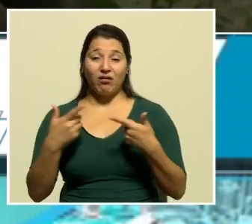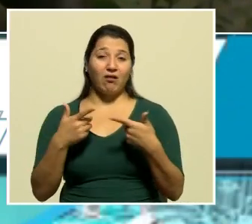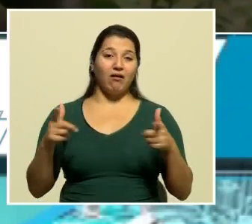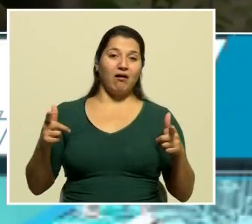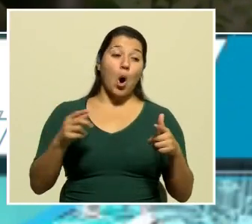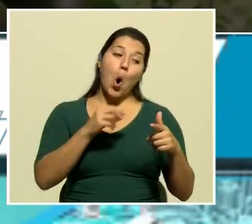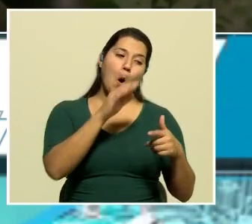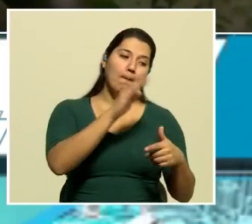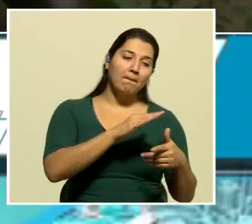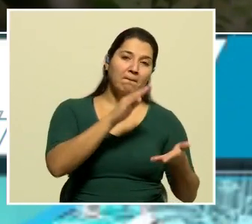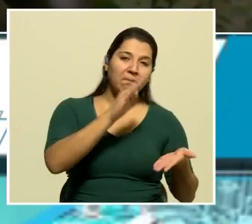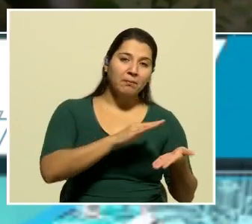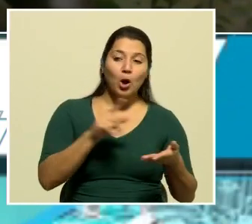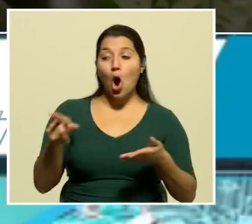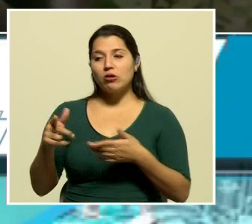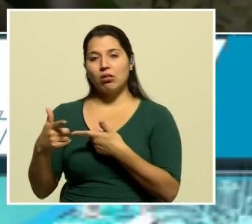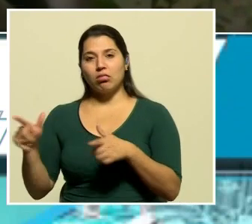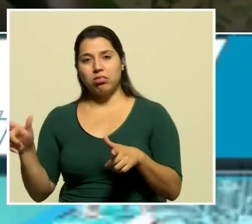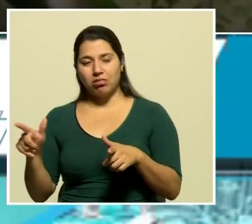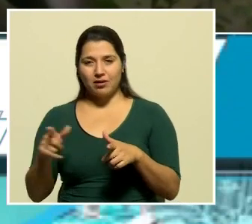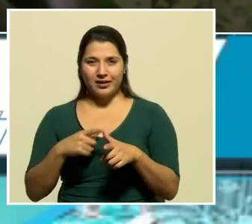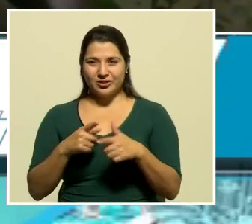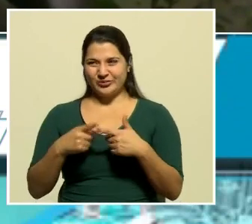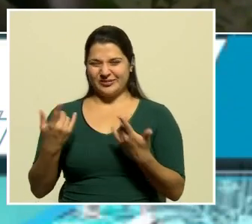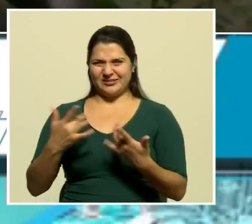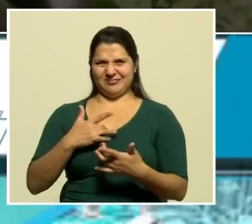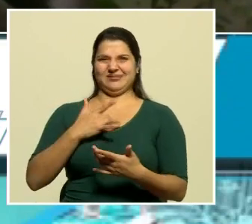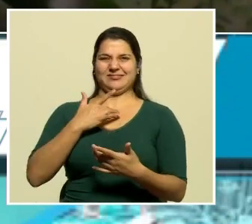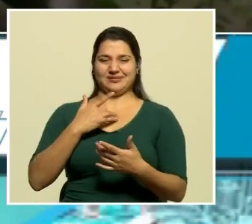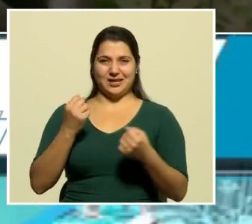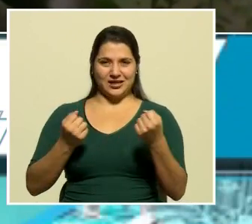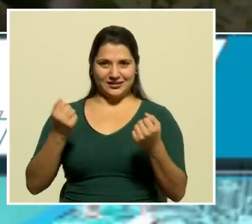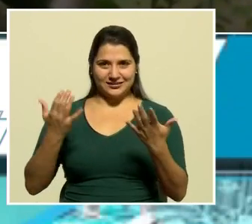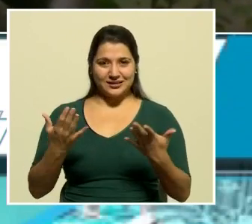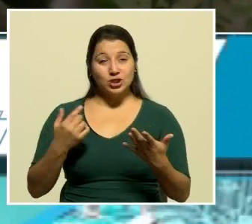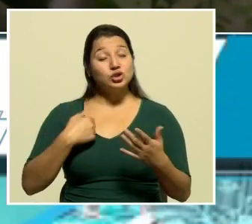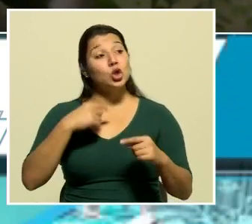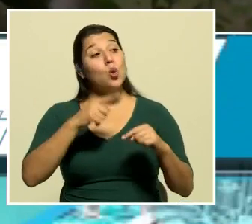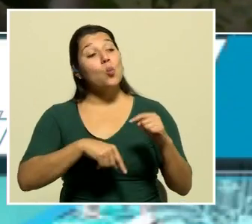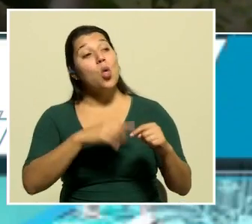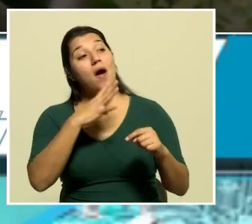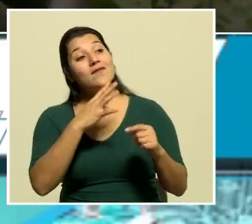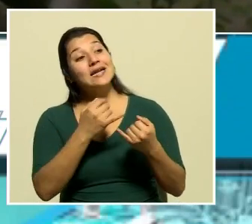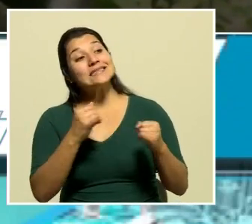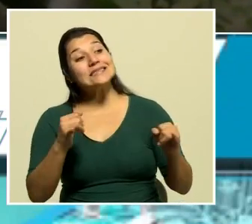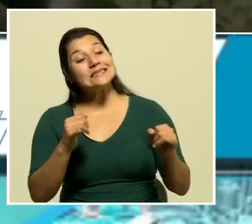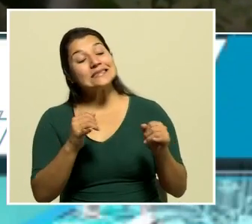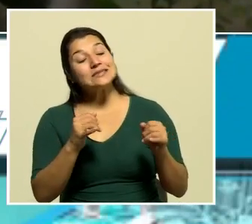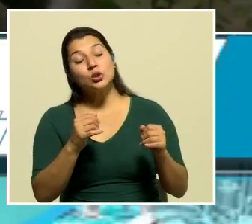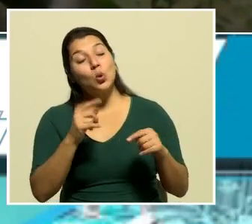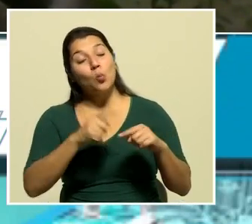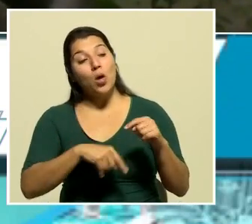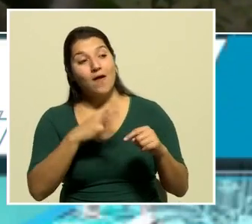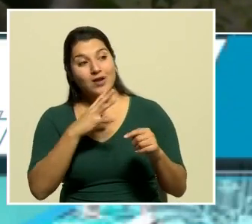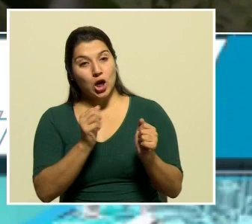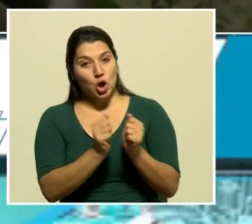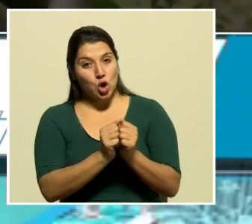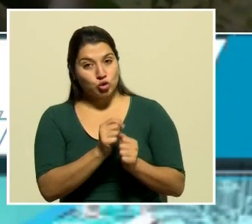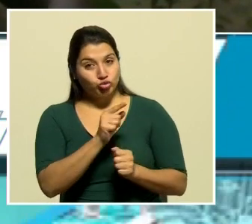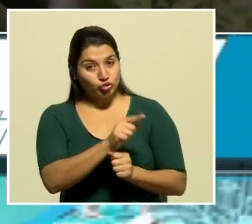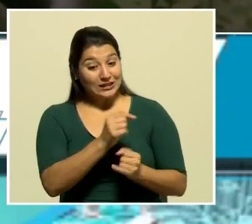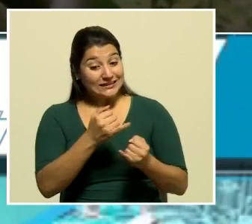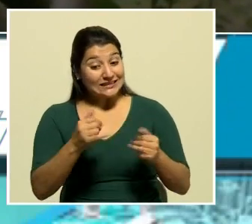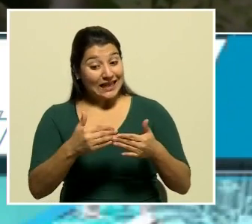sienten limitados. María Fernanda, no puedo conversar con vos sin preguntarte y hablar un poco de